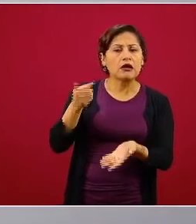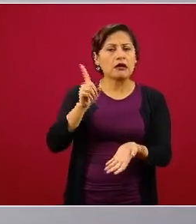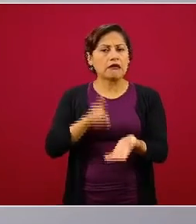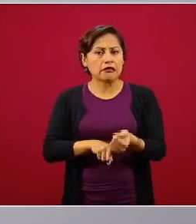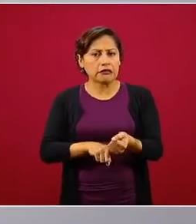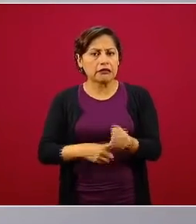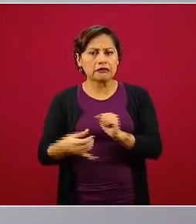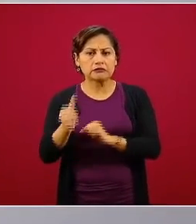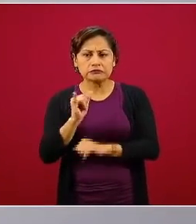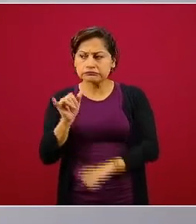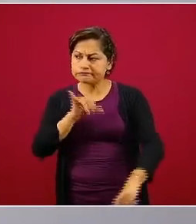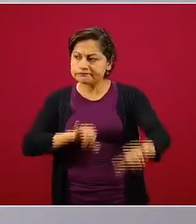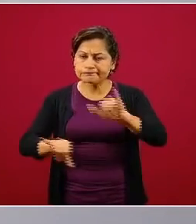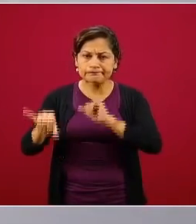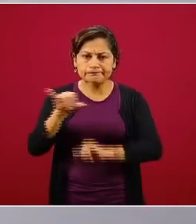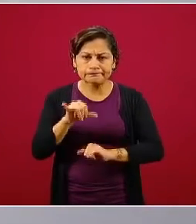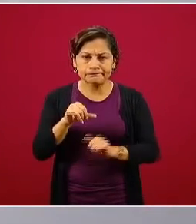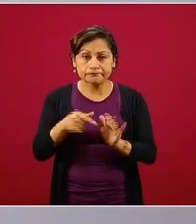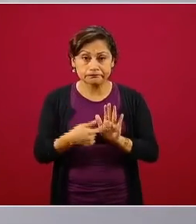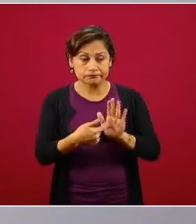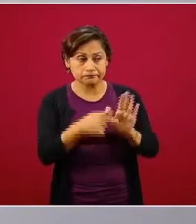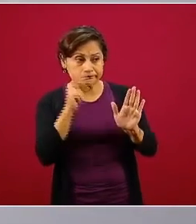que consumimos